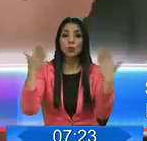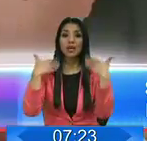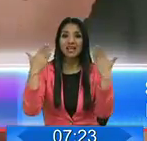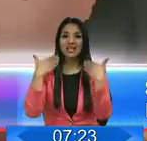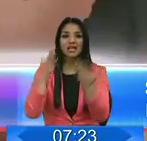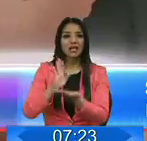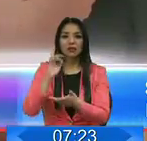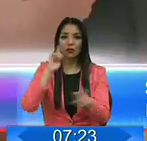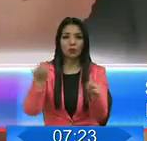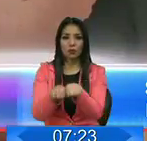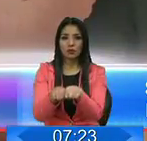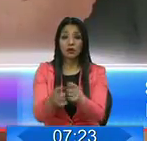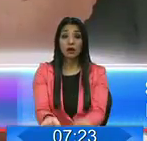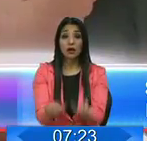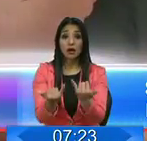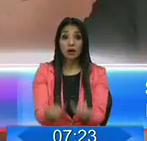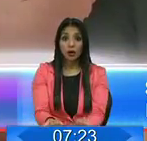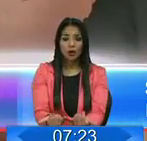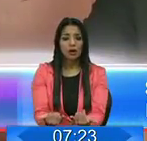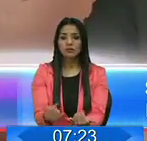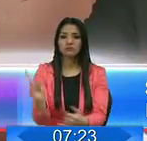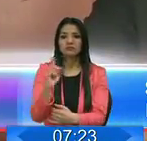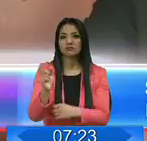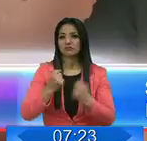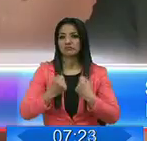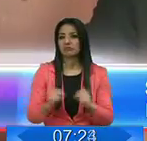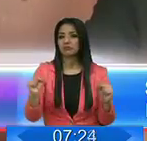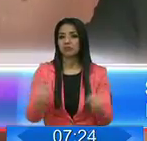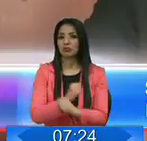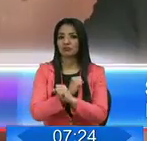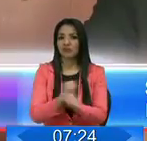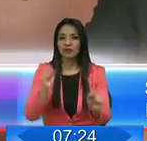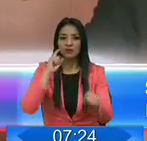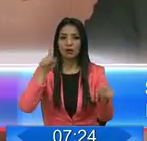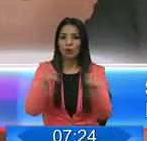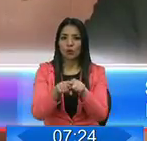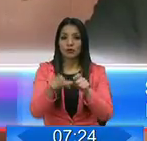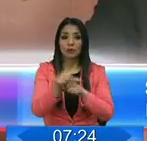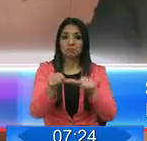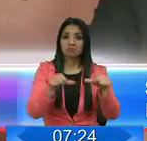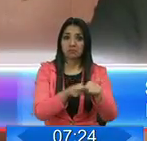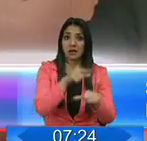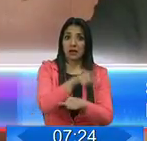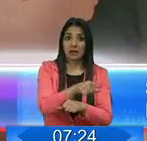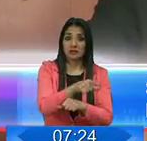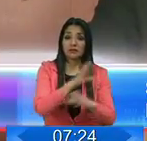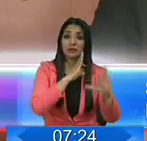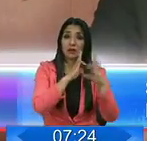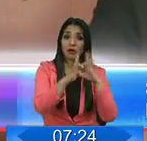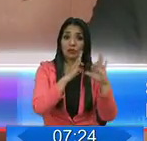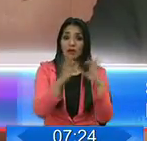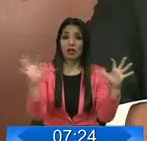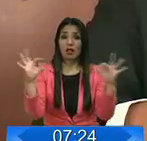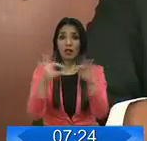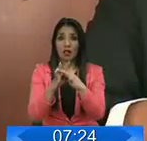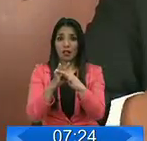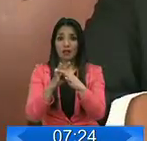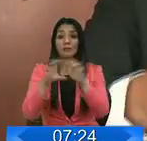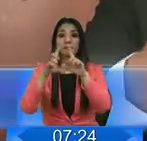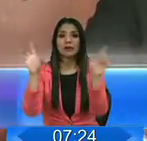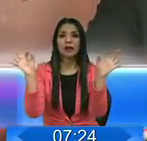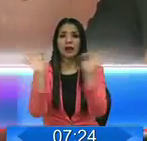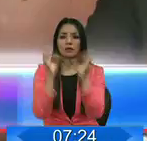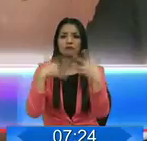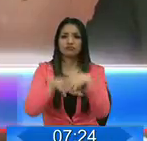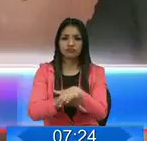actuales momentos no es posible una concesión de las empresas de telecomunicaciones y del sector eléctrico porque son